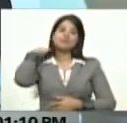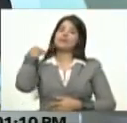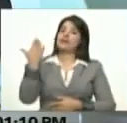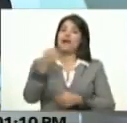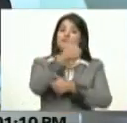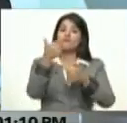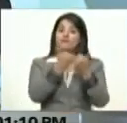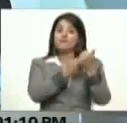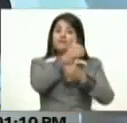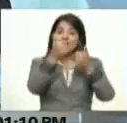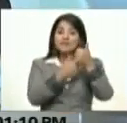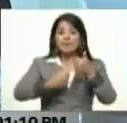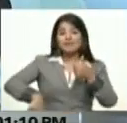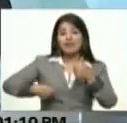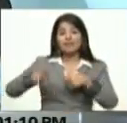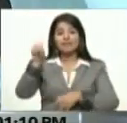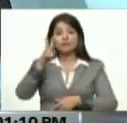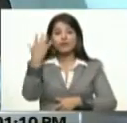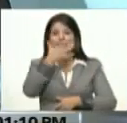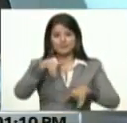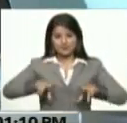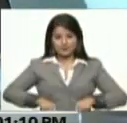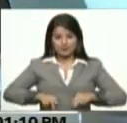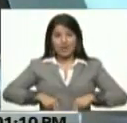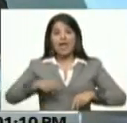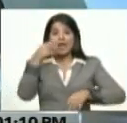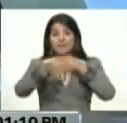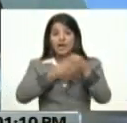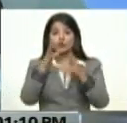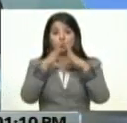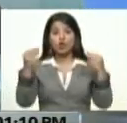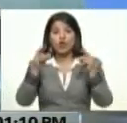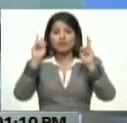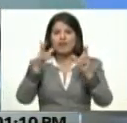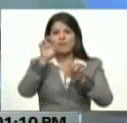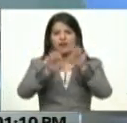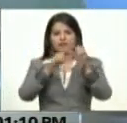Vicepresidente Ejecutivo de la República, dando un balance en torno a los instrumentos legales